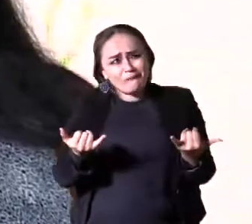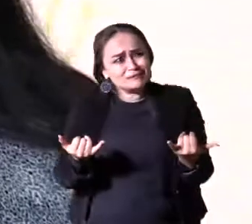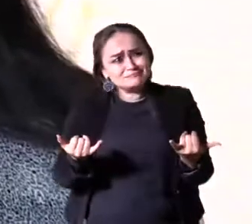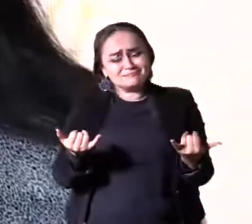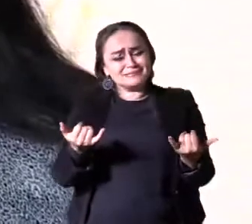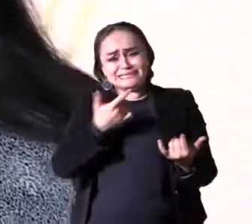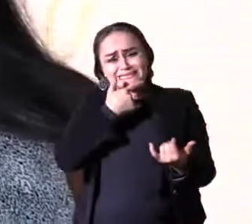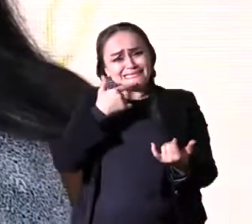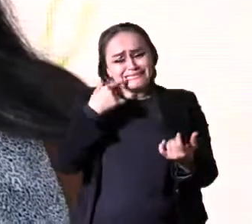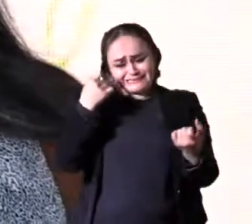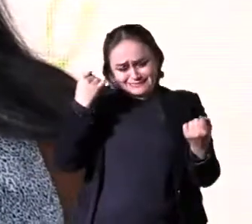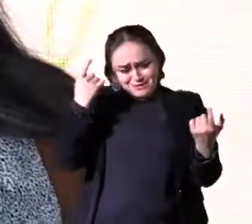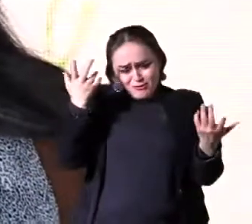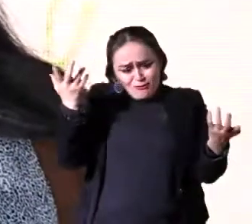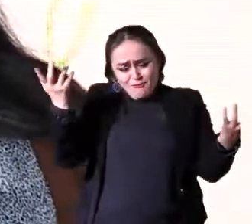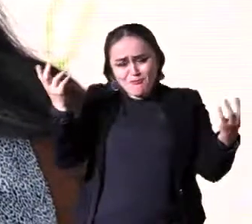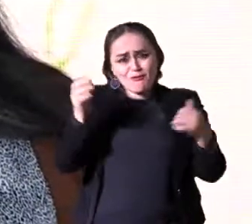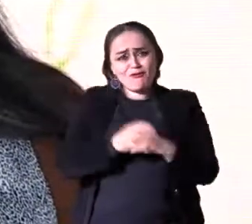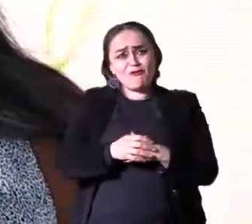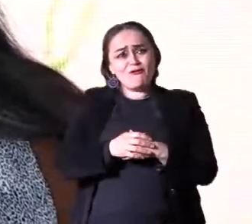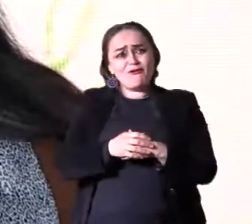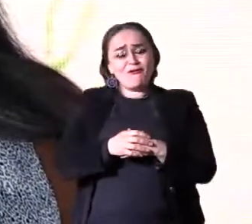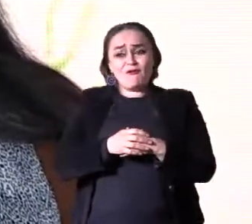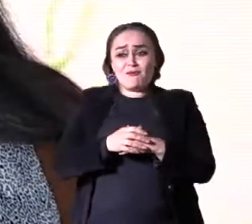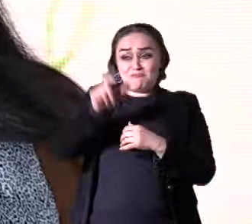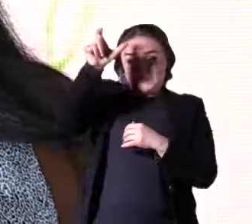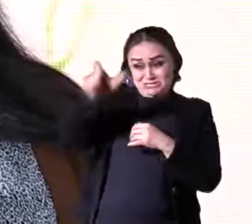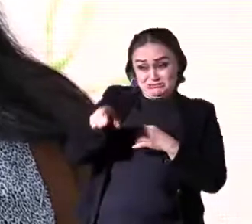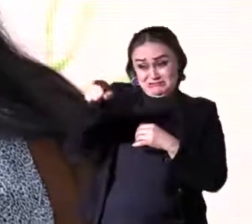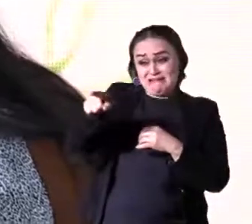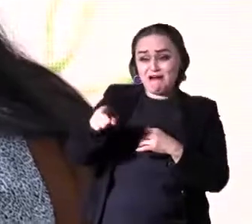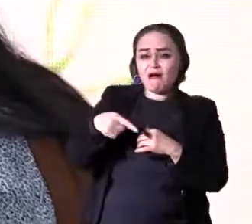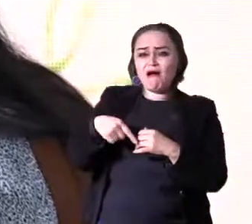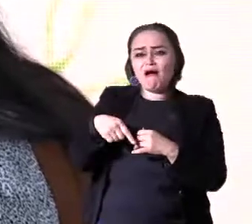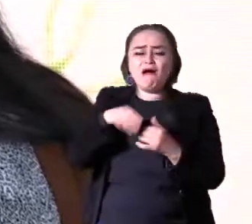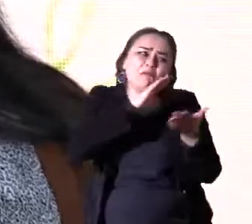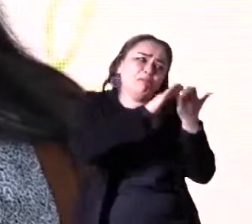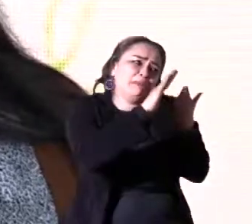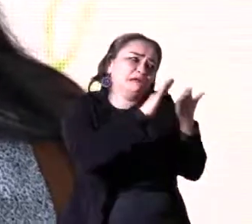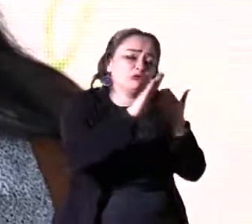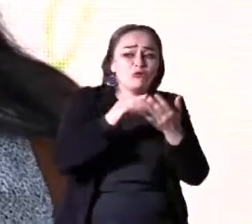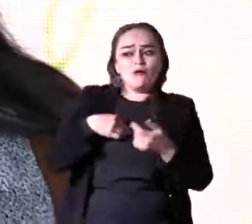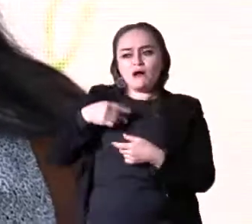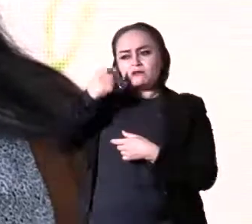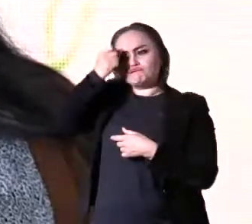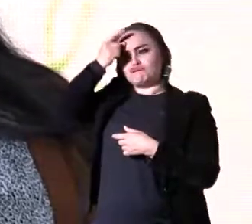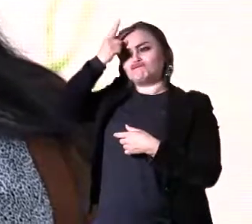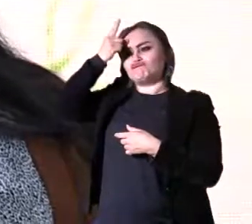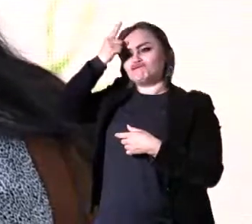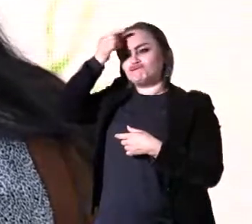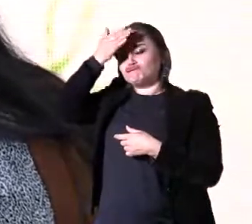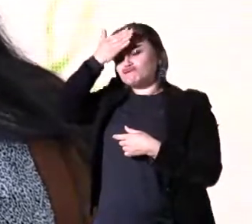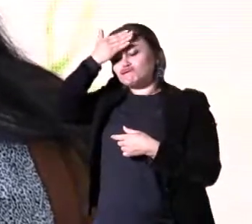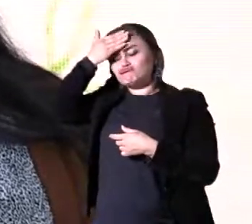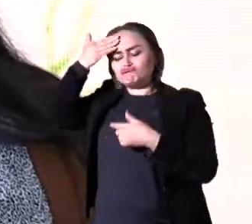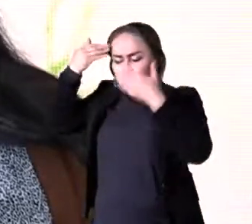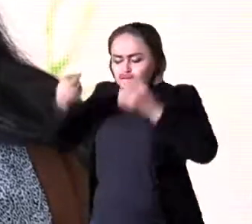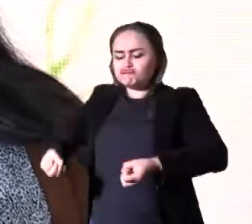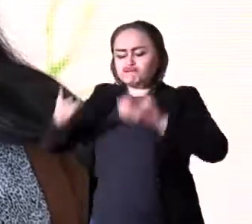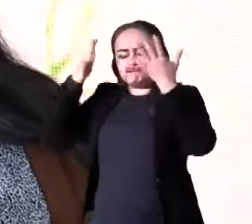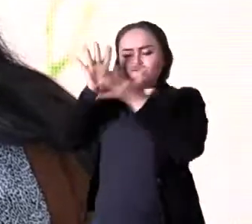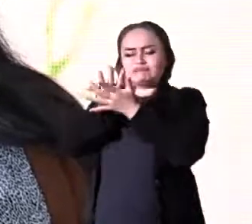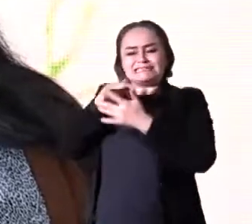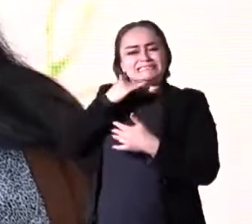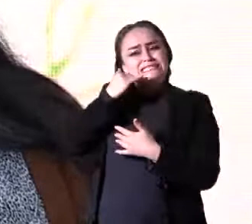saber si merecen o no el perdón nuestra decisión es otorgar lo como símbolo de libertad